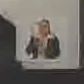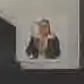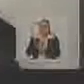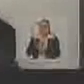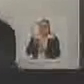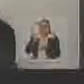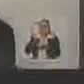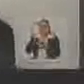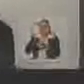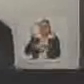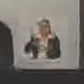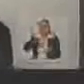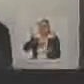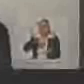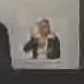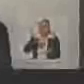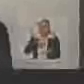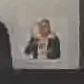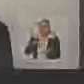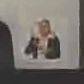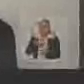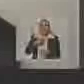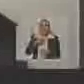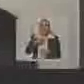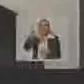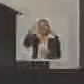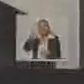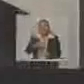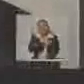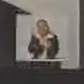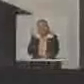voten por un servidor, es experiencia que da confianza.